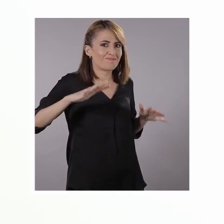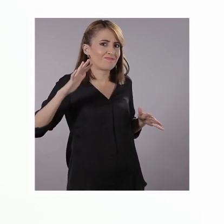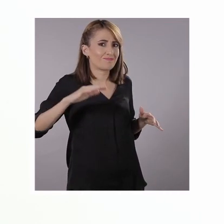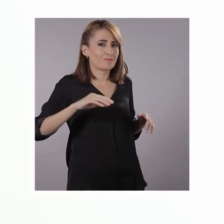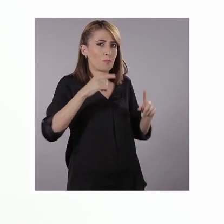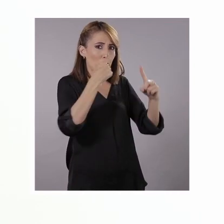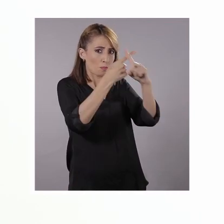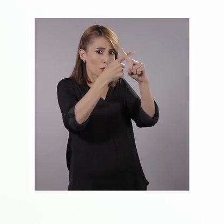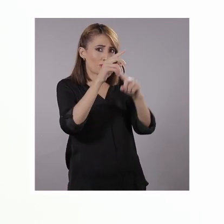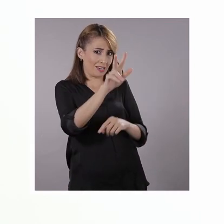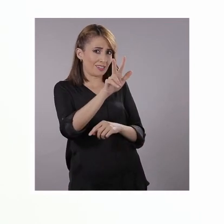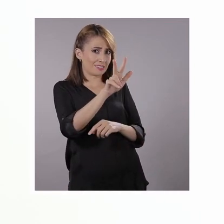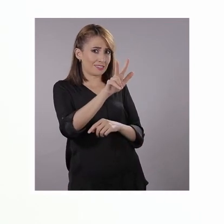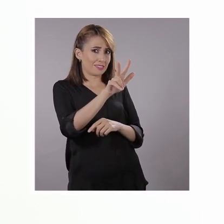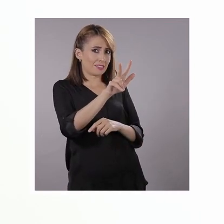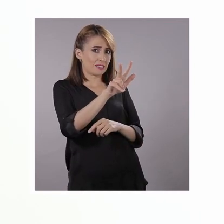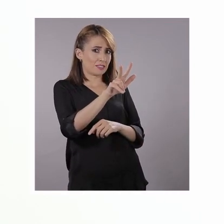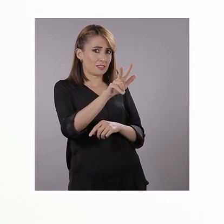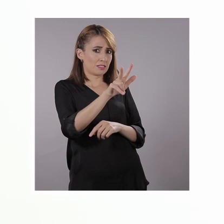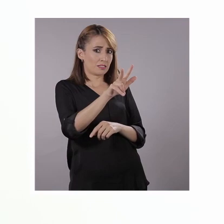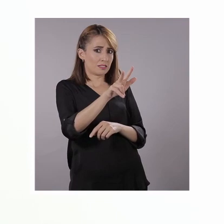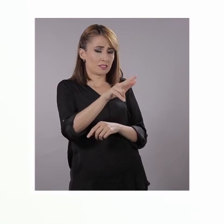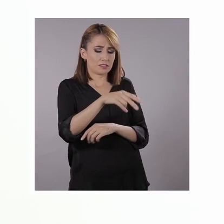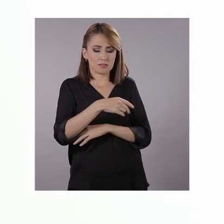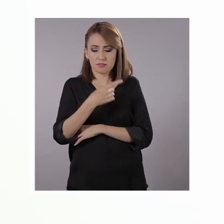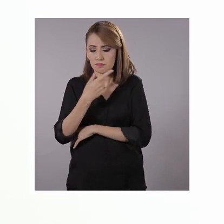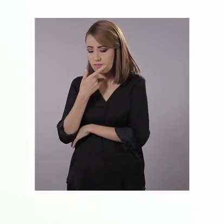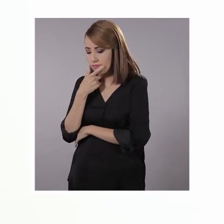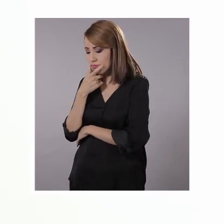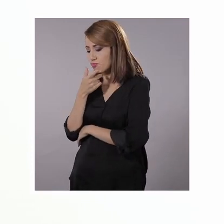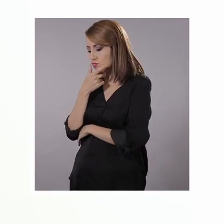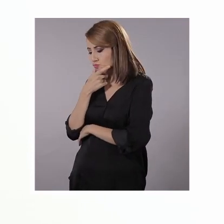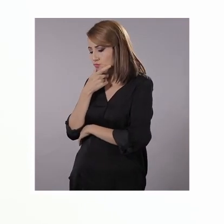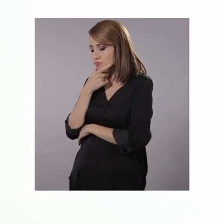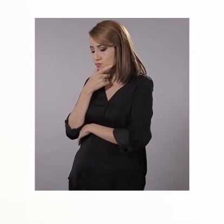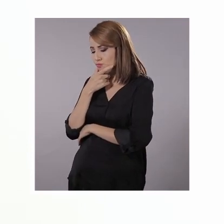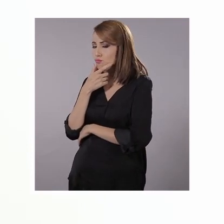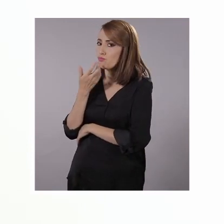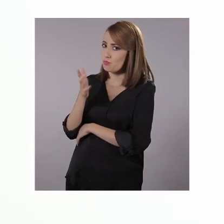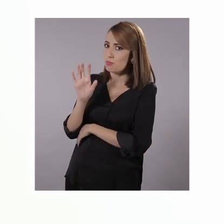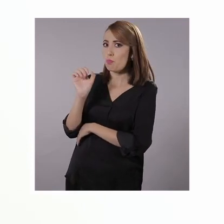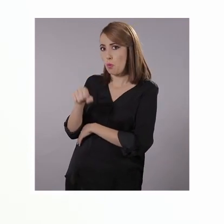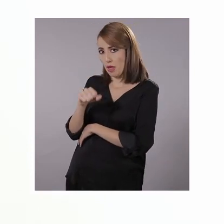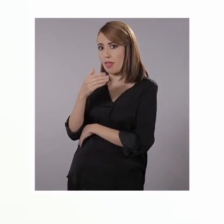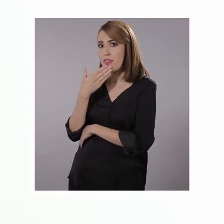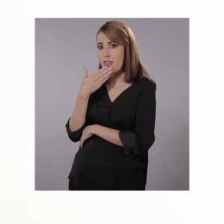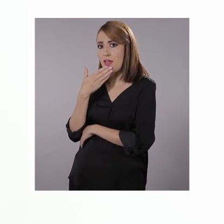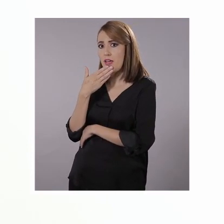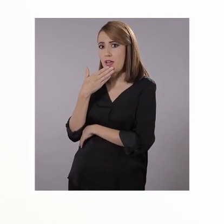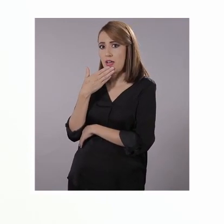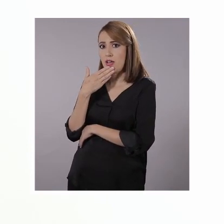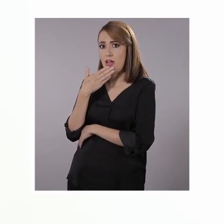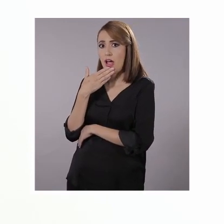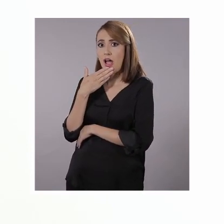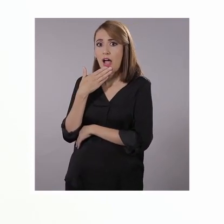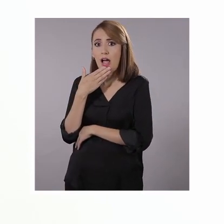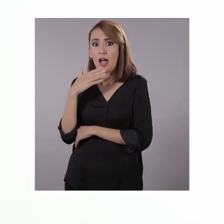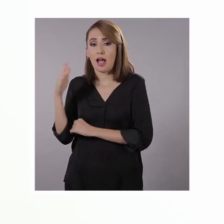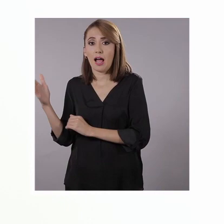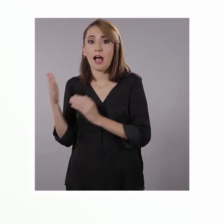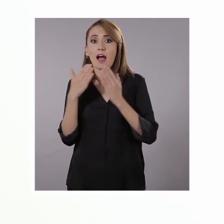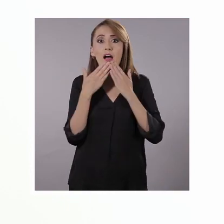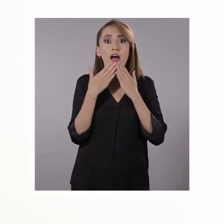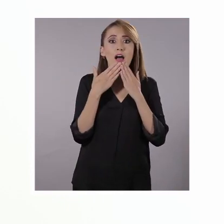es por 3. ¿Verdad? Podría ser, pero ojo, si empezamos de un